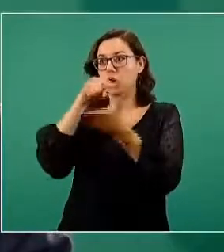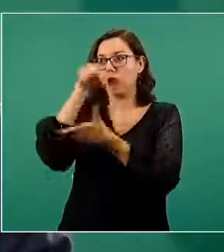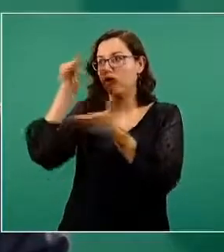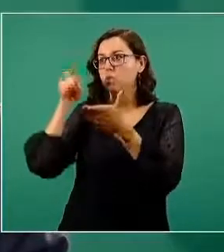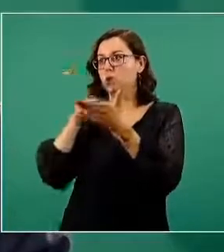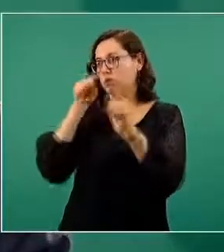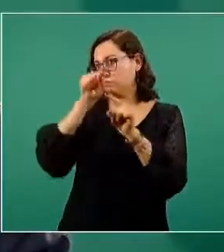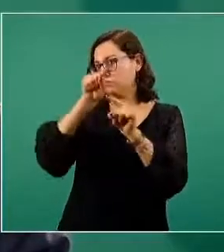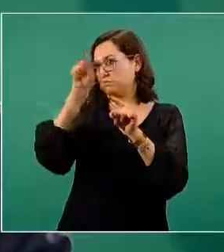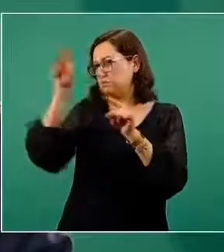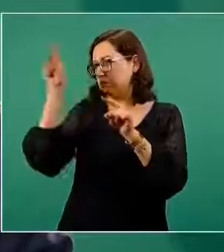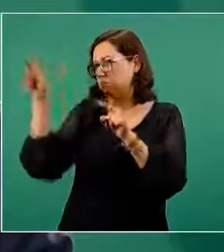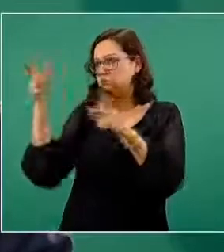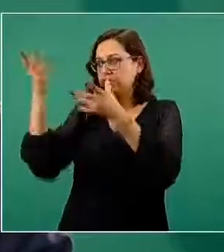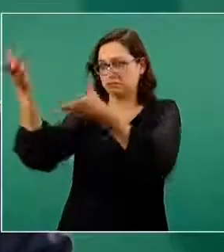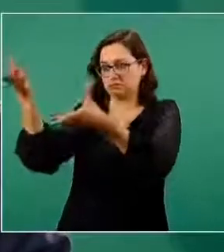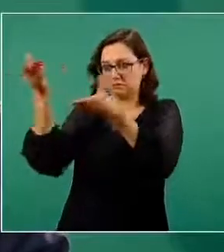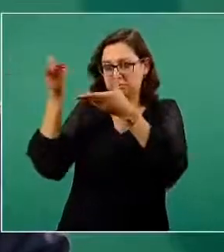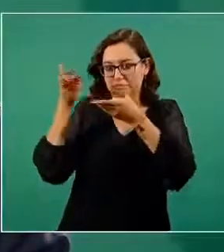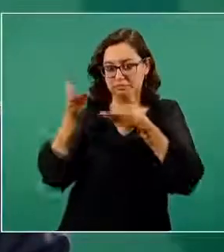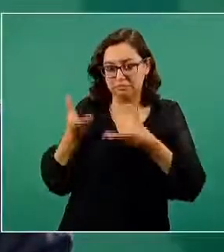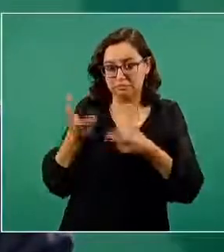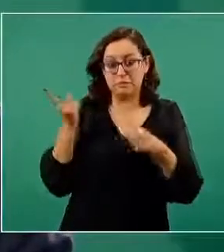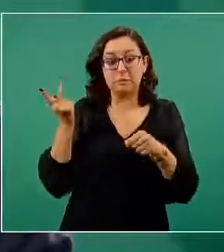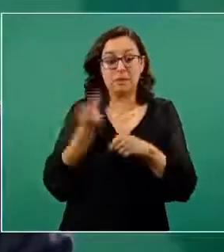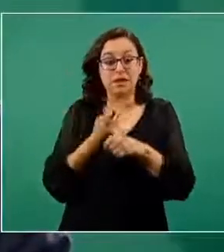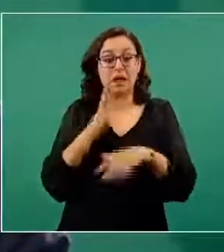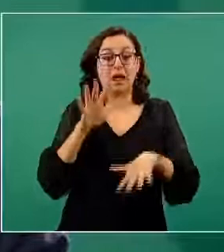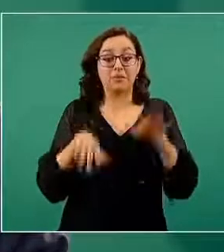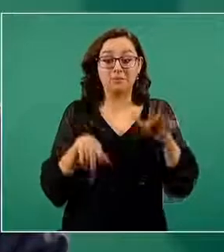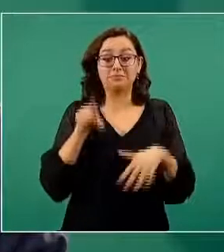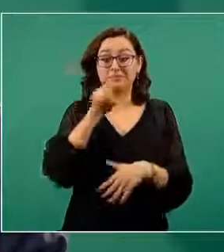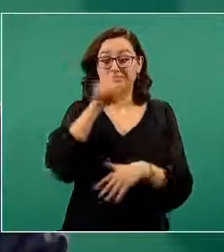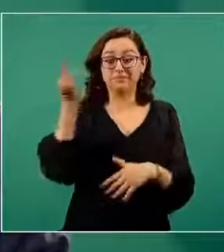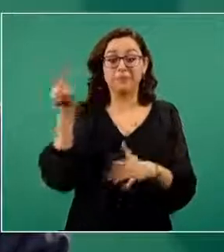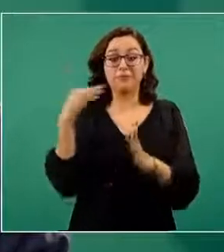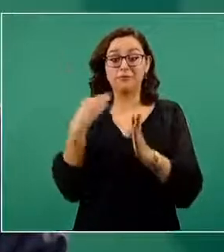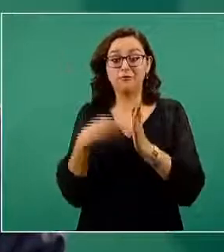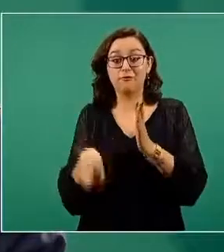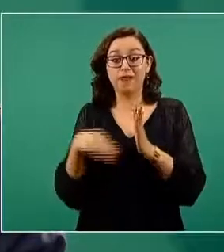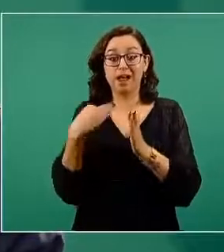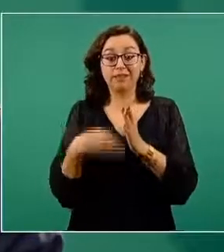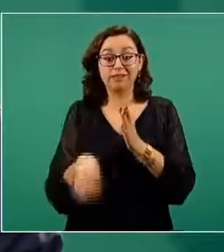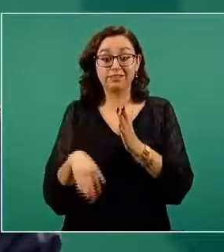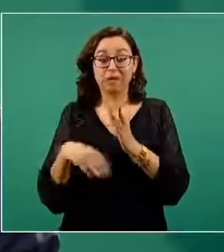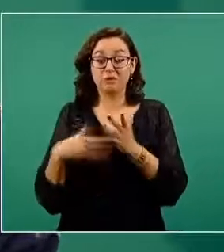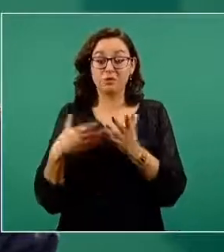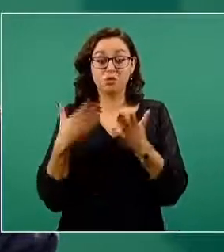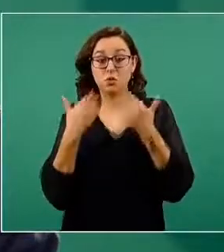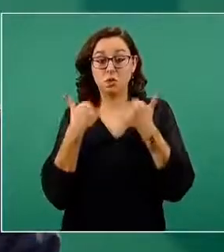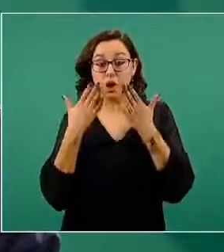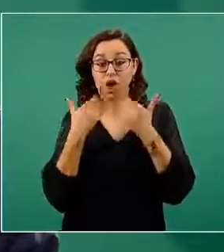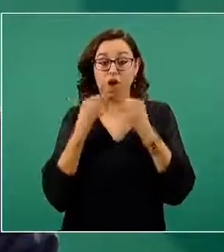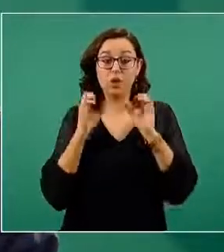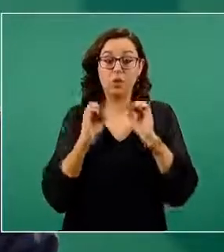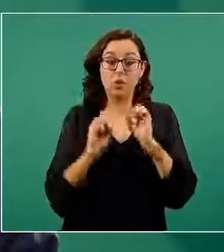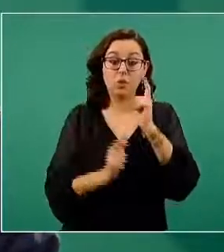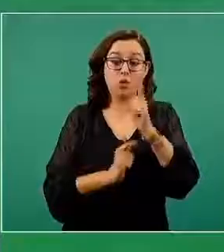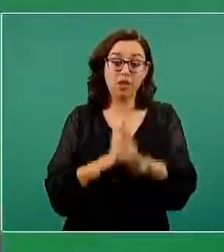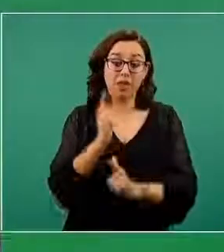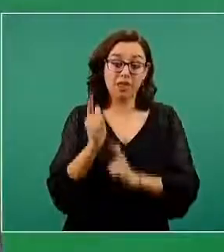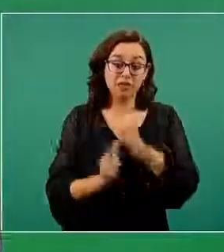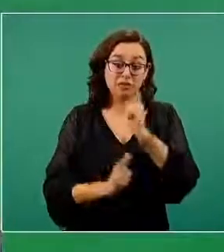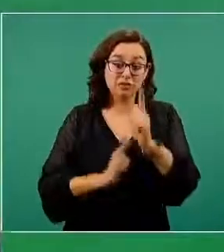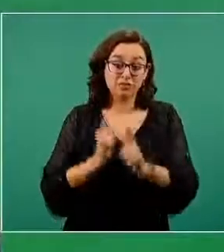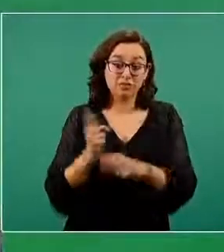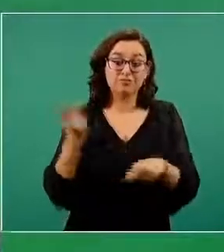productos, de dispositivos industriales, a veces ha tenido una fabricación más lenta de lo que se requeriría.